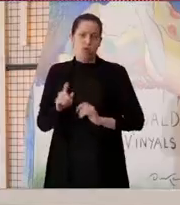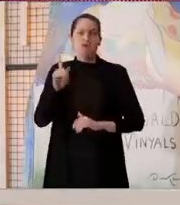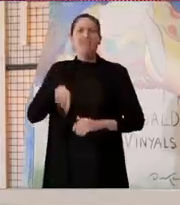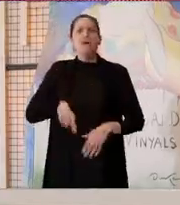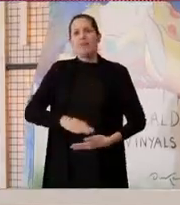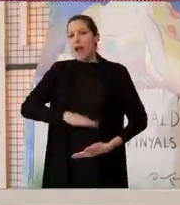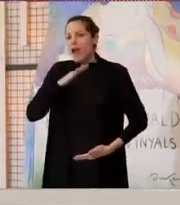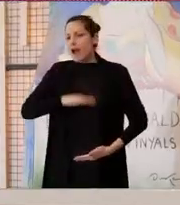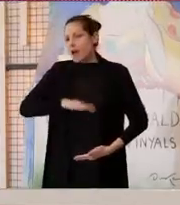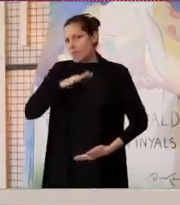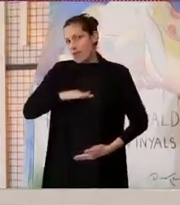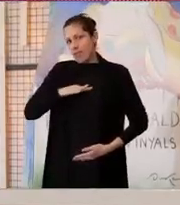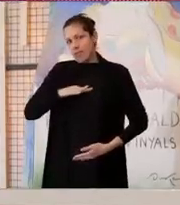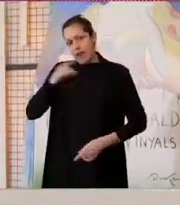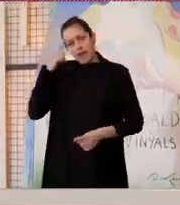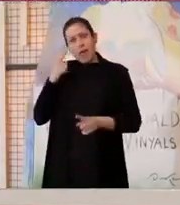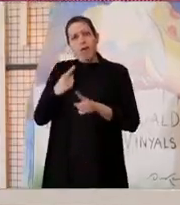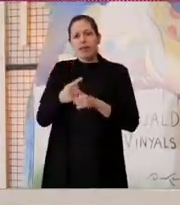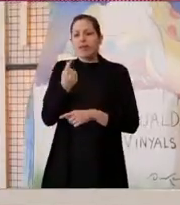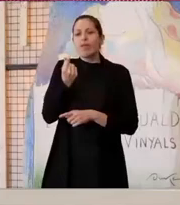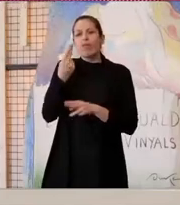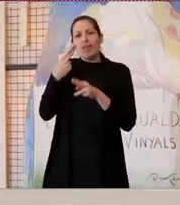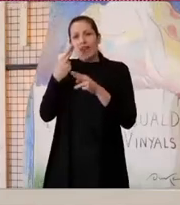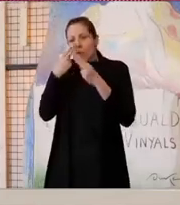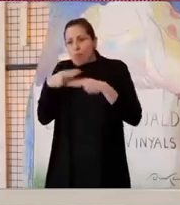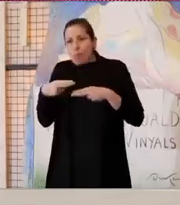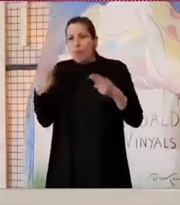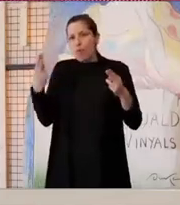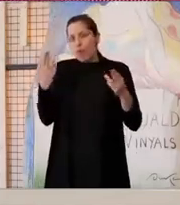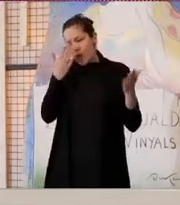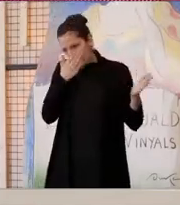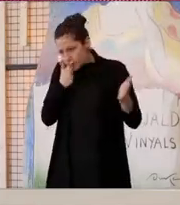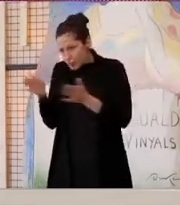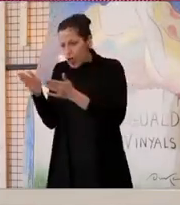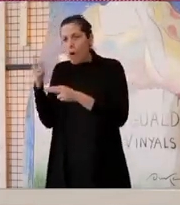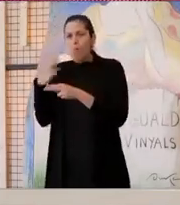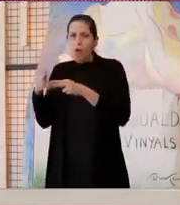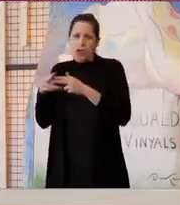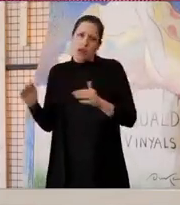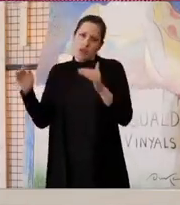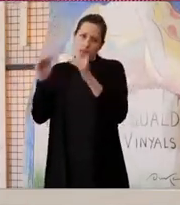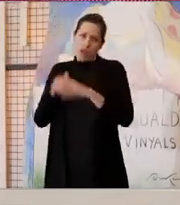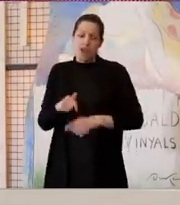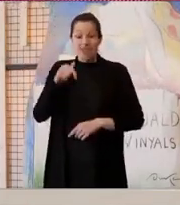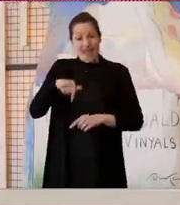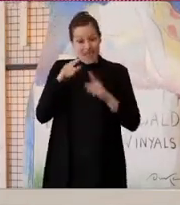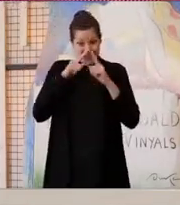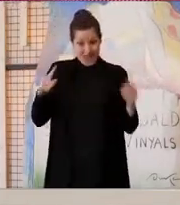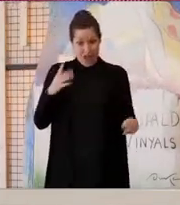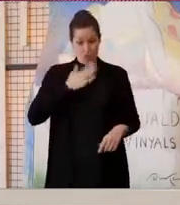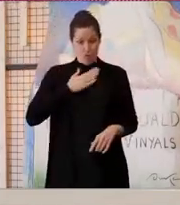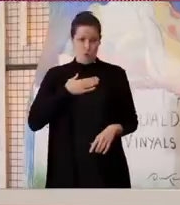usar el dinero público hacia las políticas de igualdad yo lo tengo clarísimo este año nosotros subimos el 18%